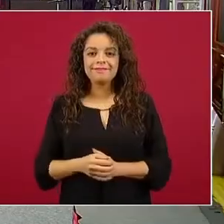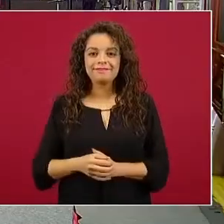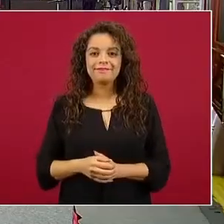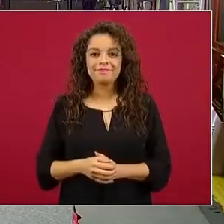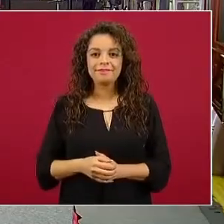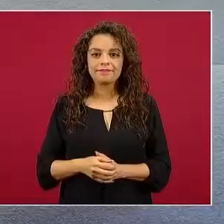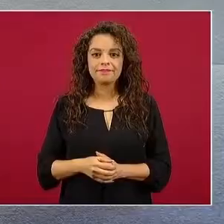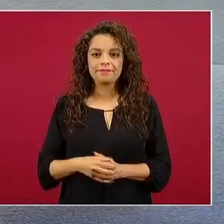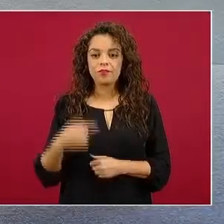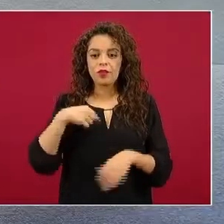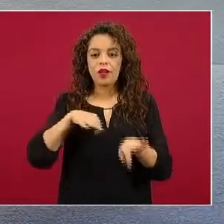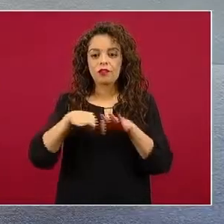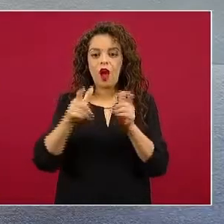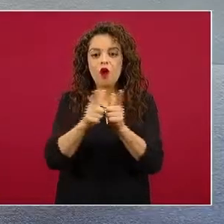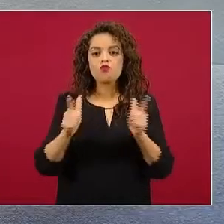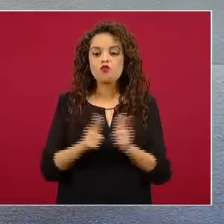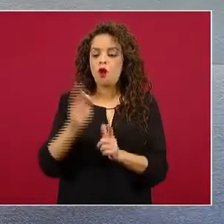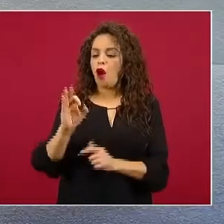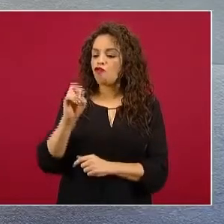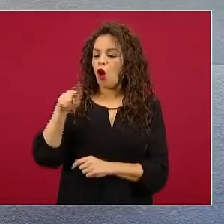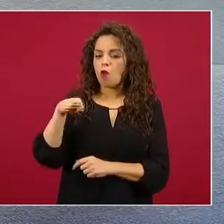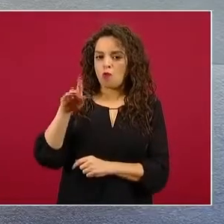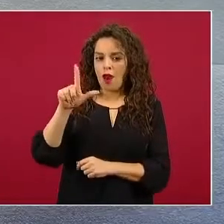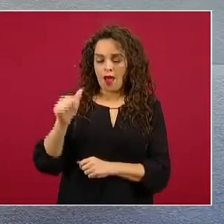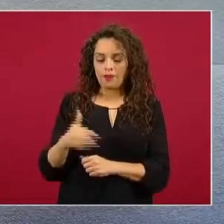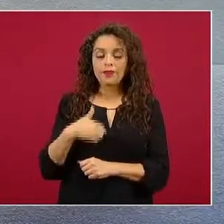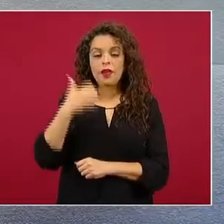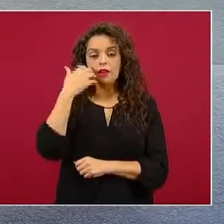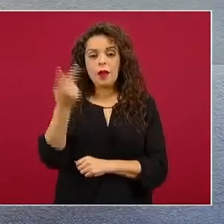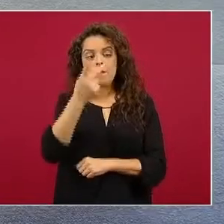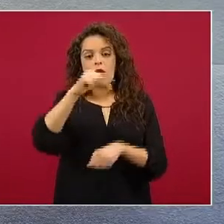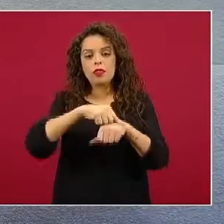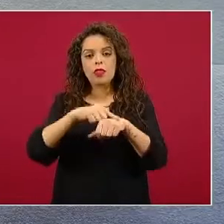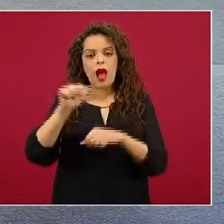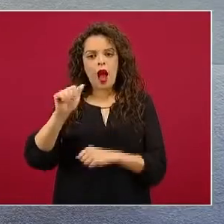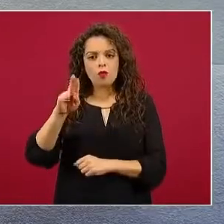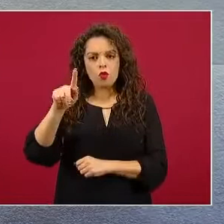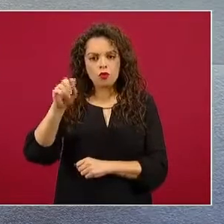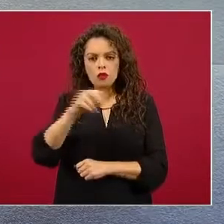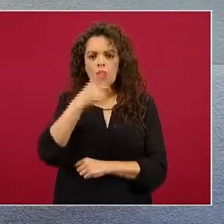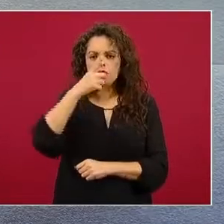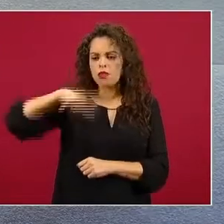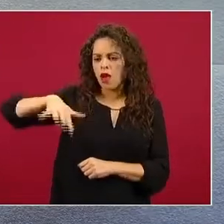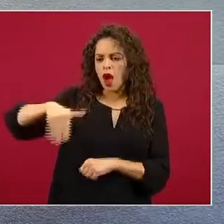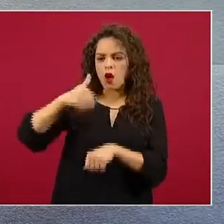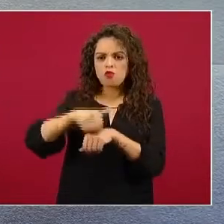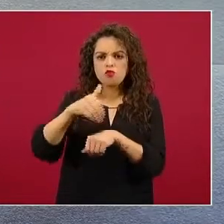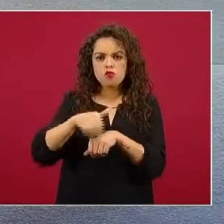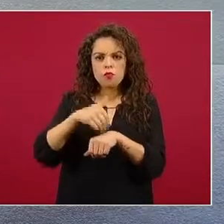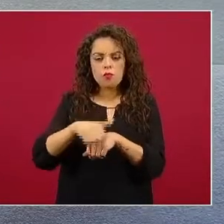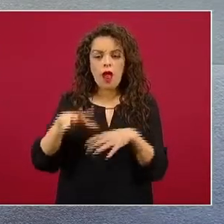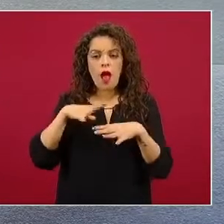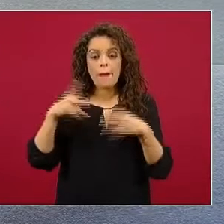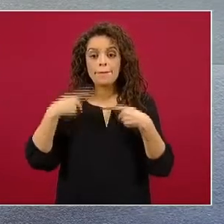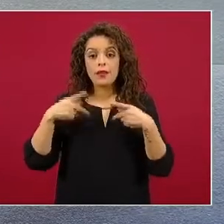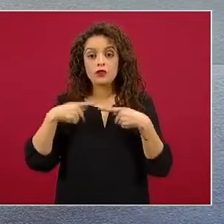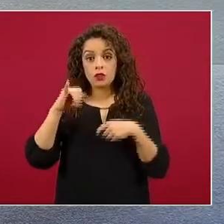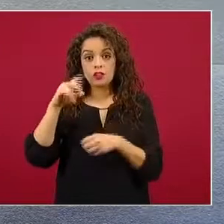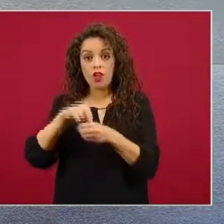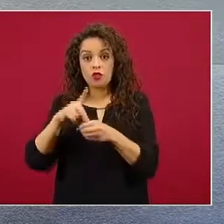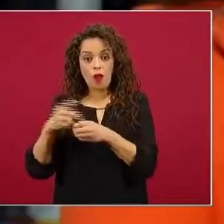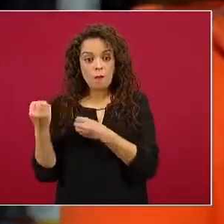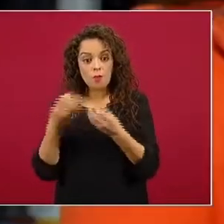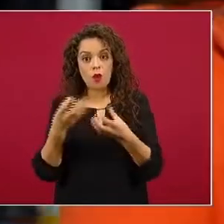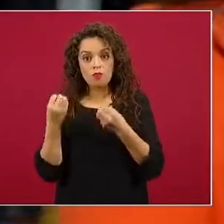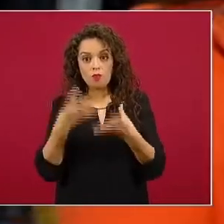Flores de Grupo Fórmula. Para el doctor Aburto, tomando en cuenta las cifras que nos ha señalado respecto a los donantes vivos, ¿prevén